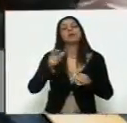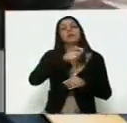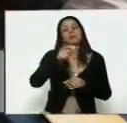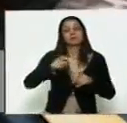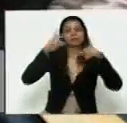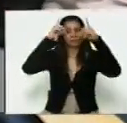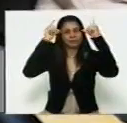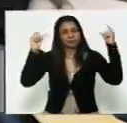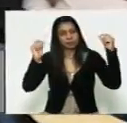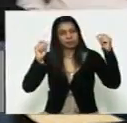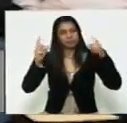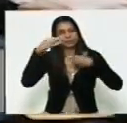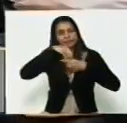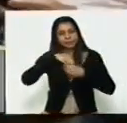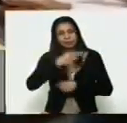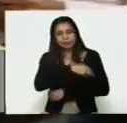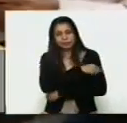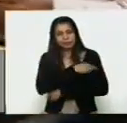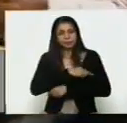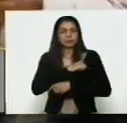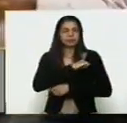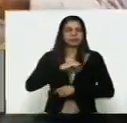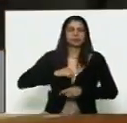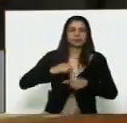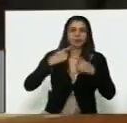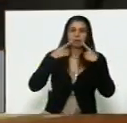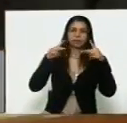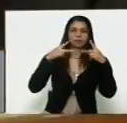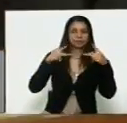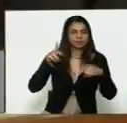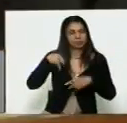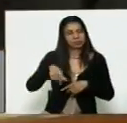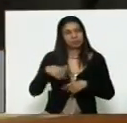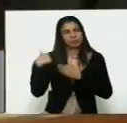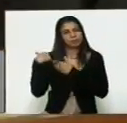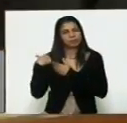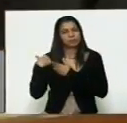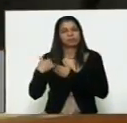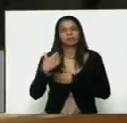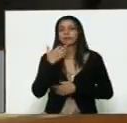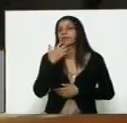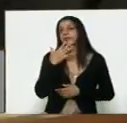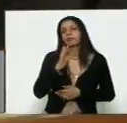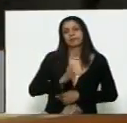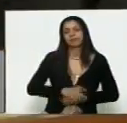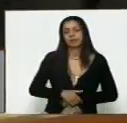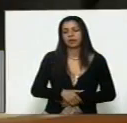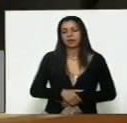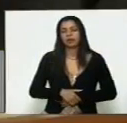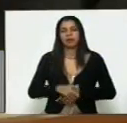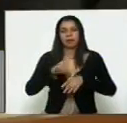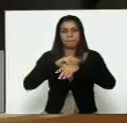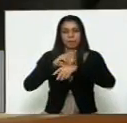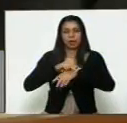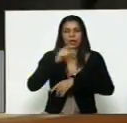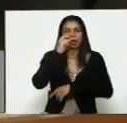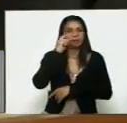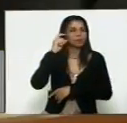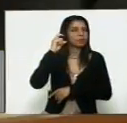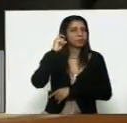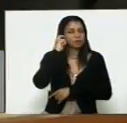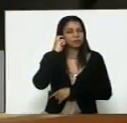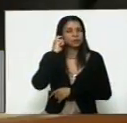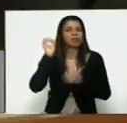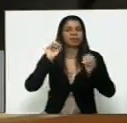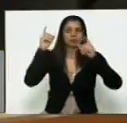los centros de salud públicos y privados. Se prohíbe a todos los médicos y médicas, a todo